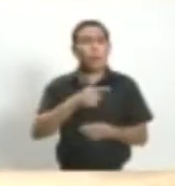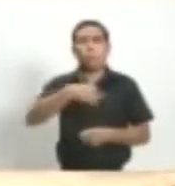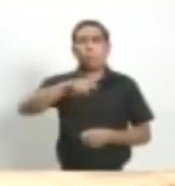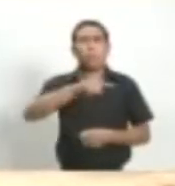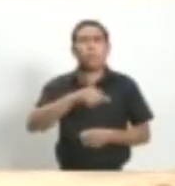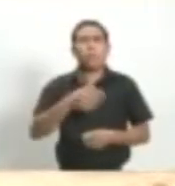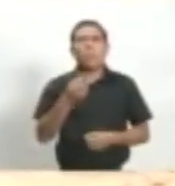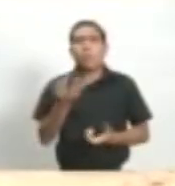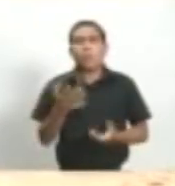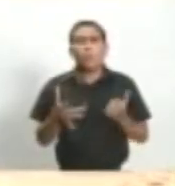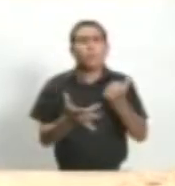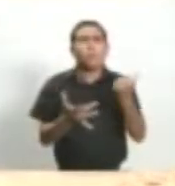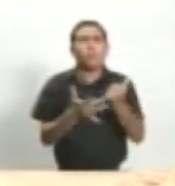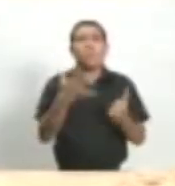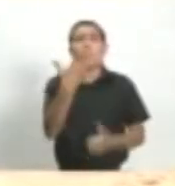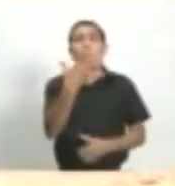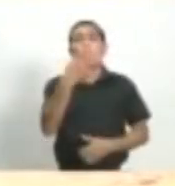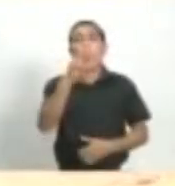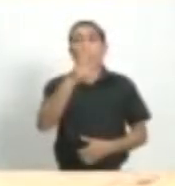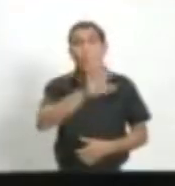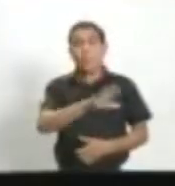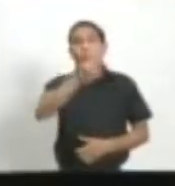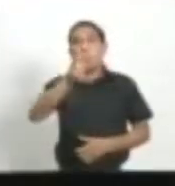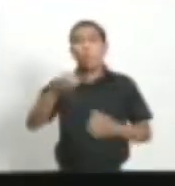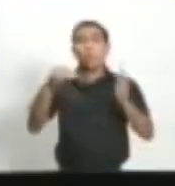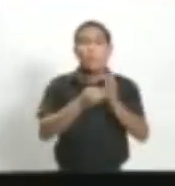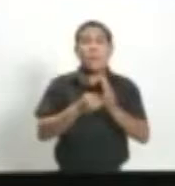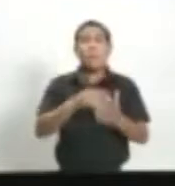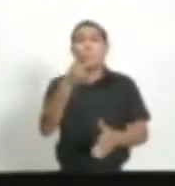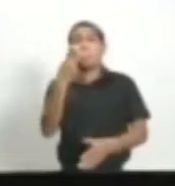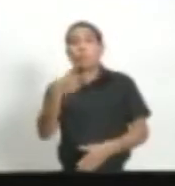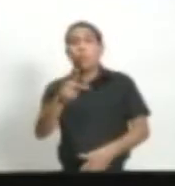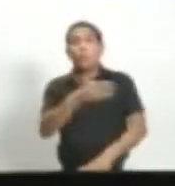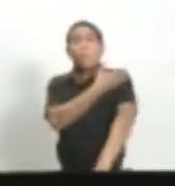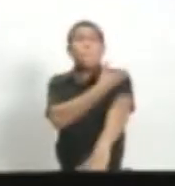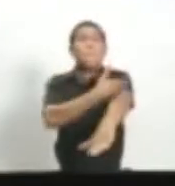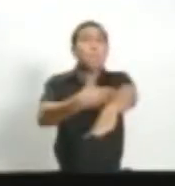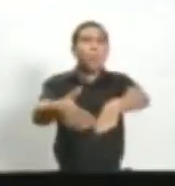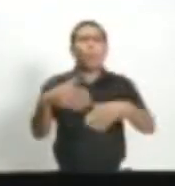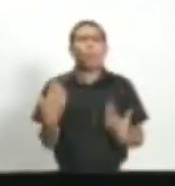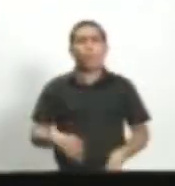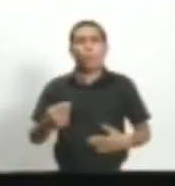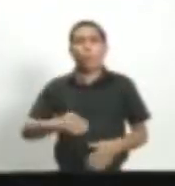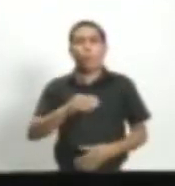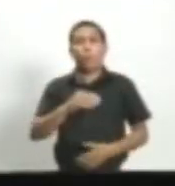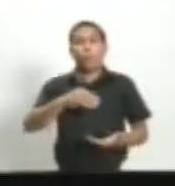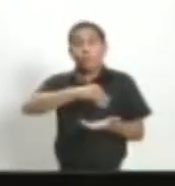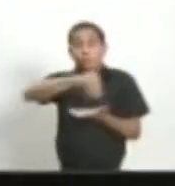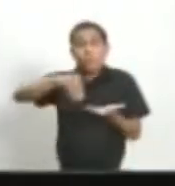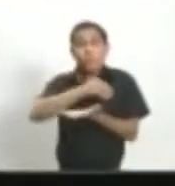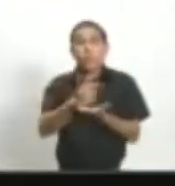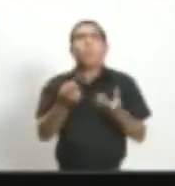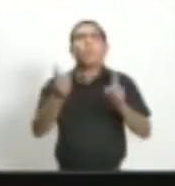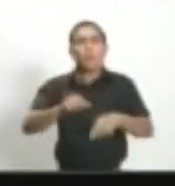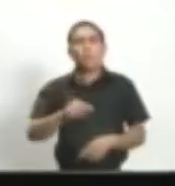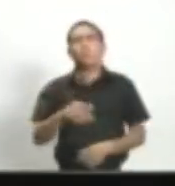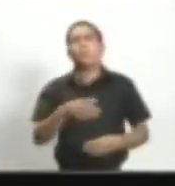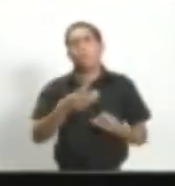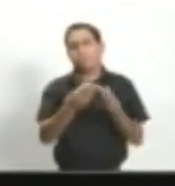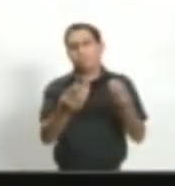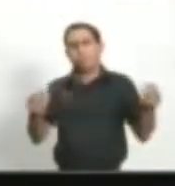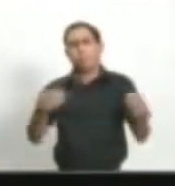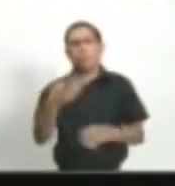suman una deuda de 58.012 millones de pesos, y en el Atlántico 205 barrios, que equivalen a una deuda